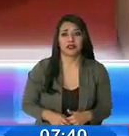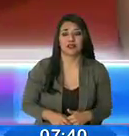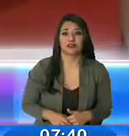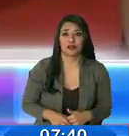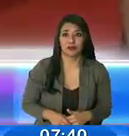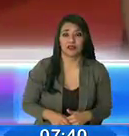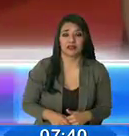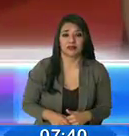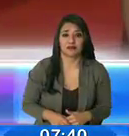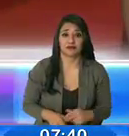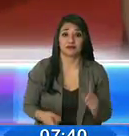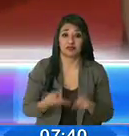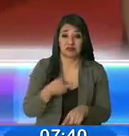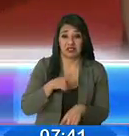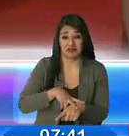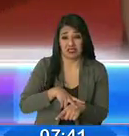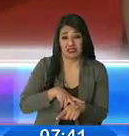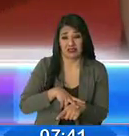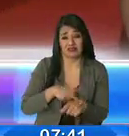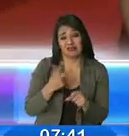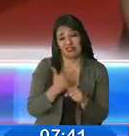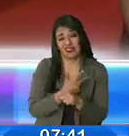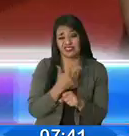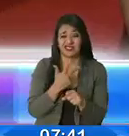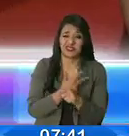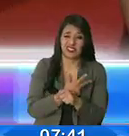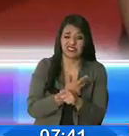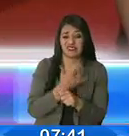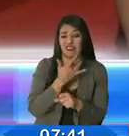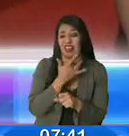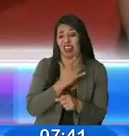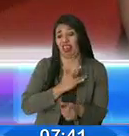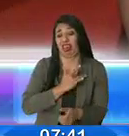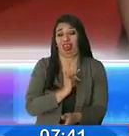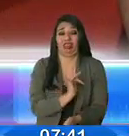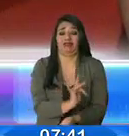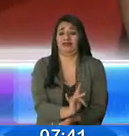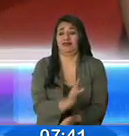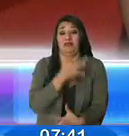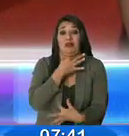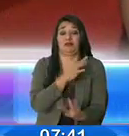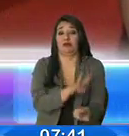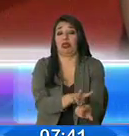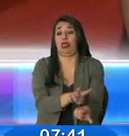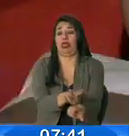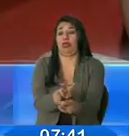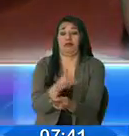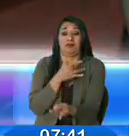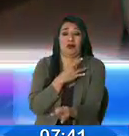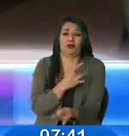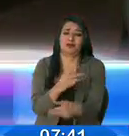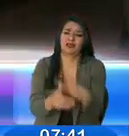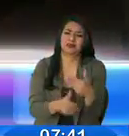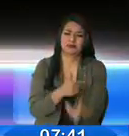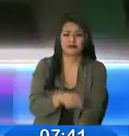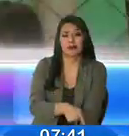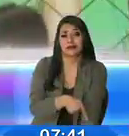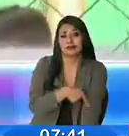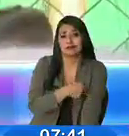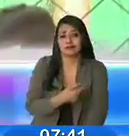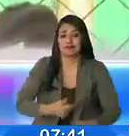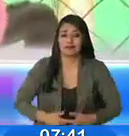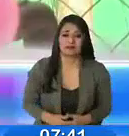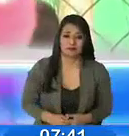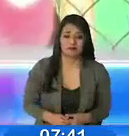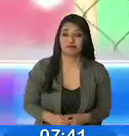La primera vez o las primeras 3 veces quedas asquiento, pero después se acostumbra. Que